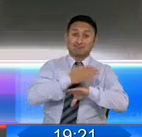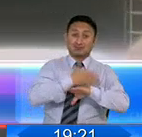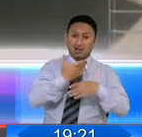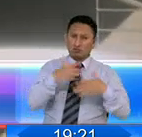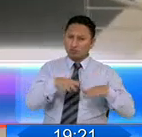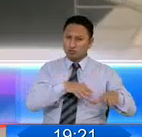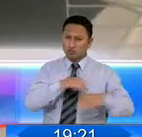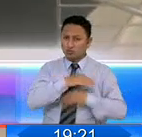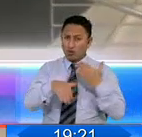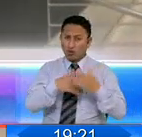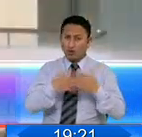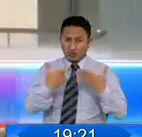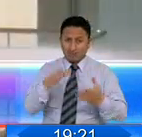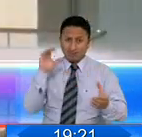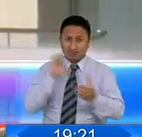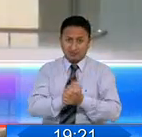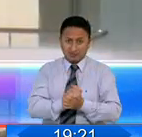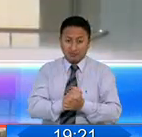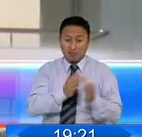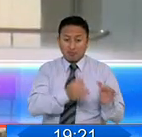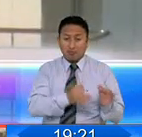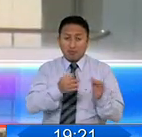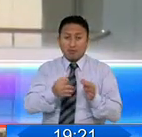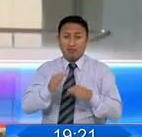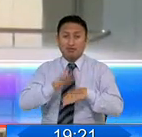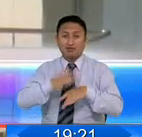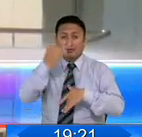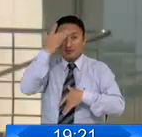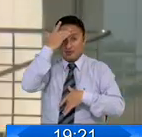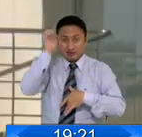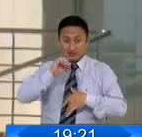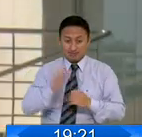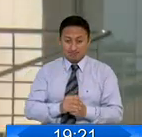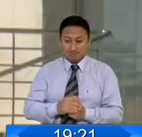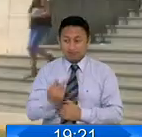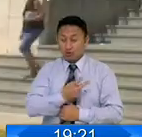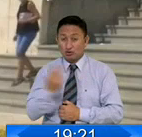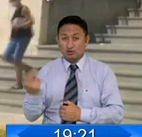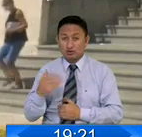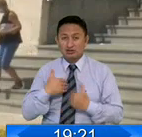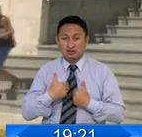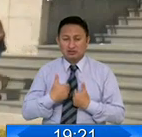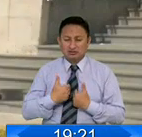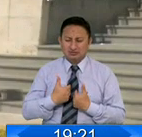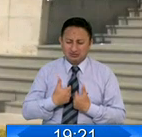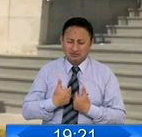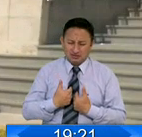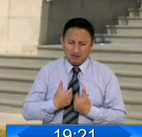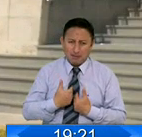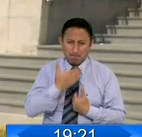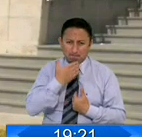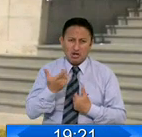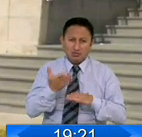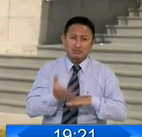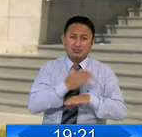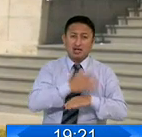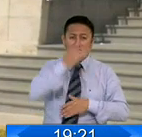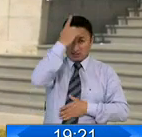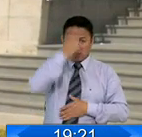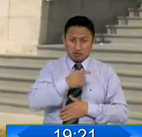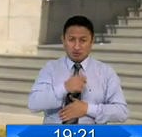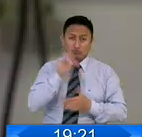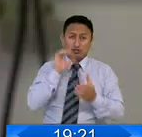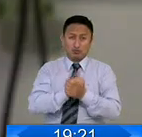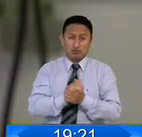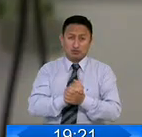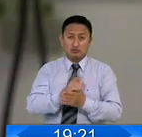de su matrimonio, pero lo pospusieron por la pandemia. Al ver que su estado de salud empeoraba, decidieron contraer matrimonio en el hospital donde los internaron